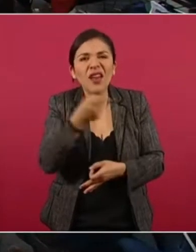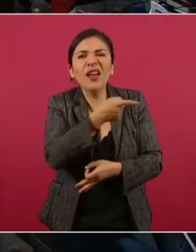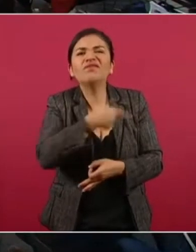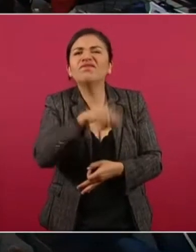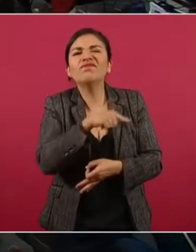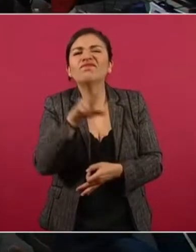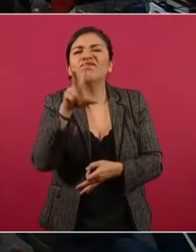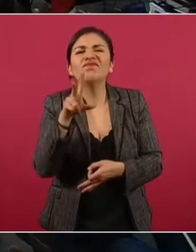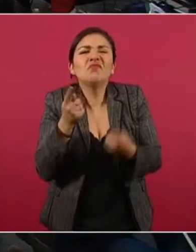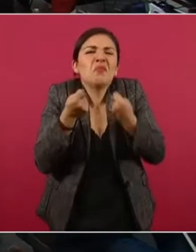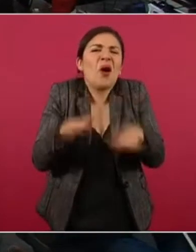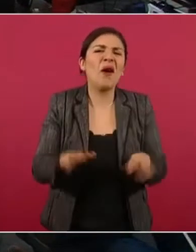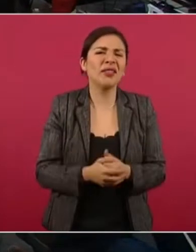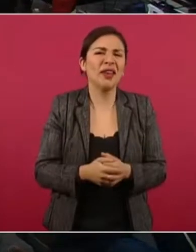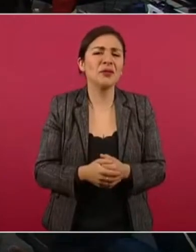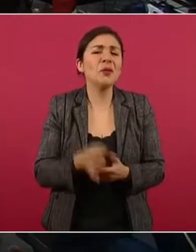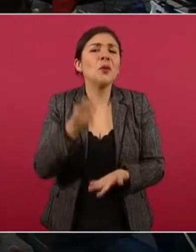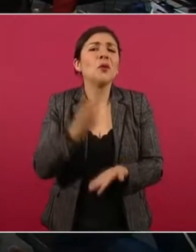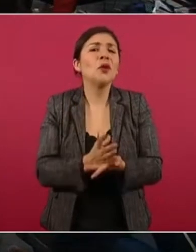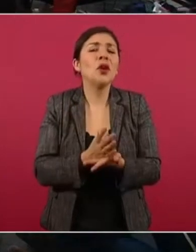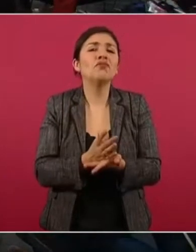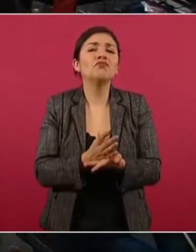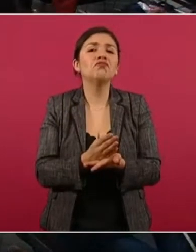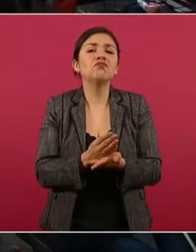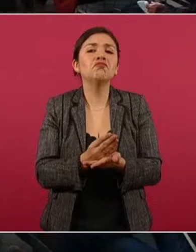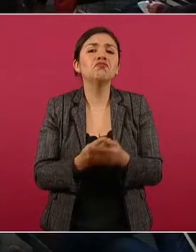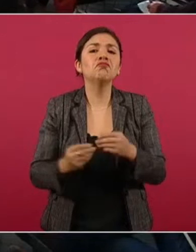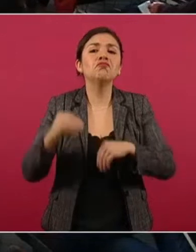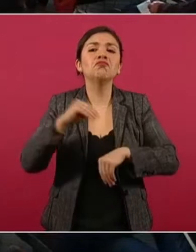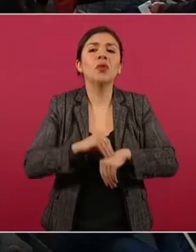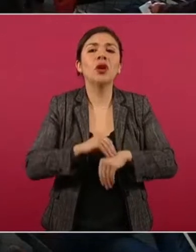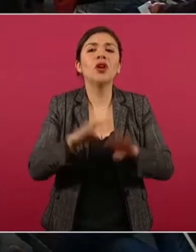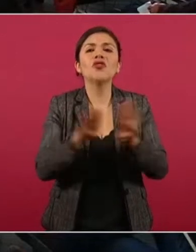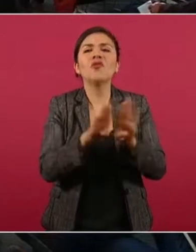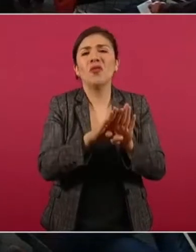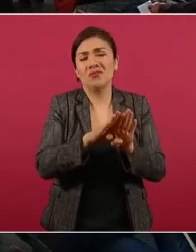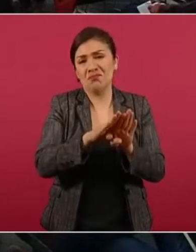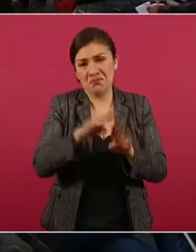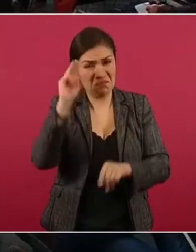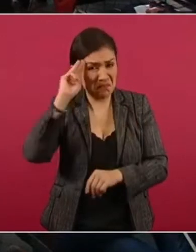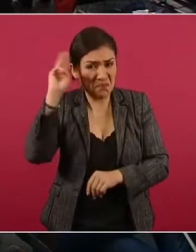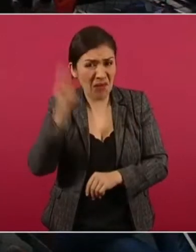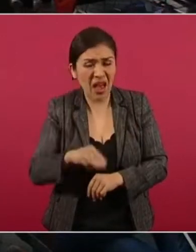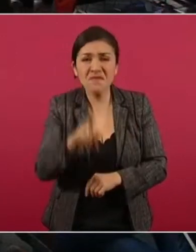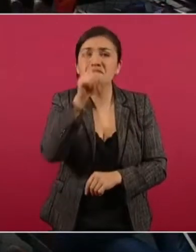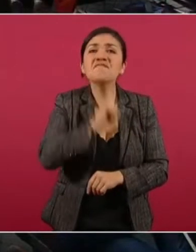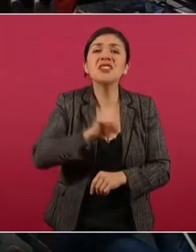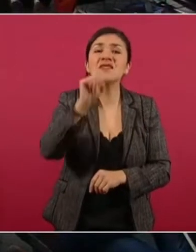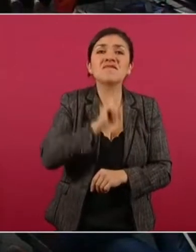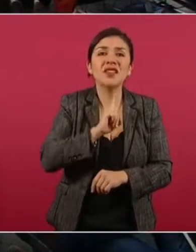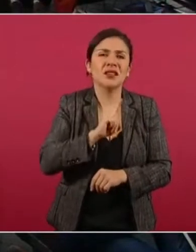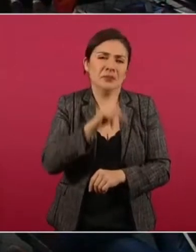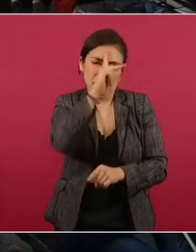es la aplicación de la máxima del Lampa del periodismo, la calumnia cuando no mancha